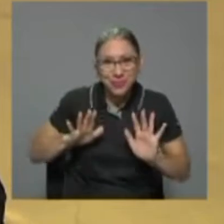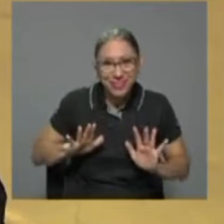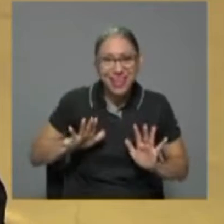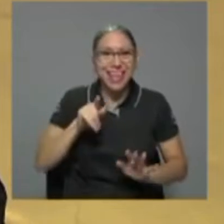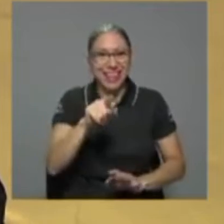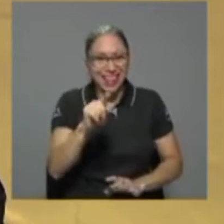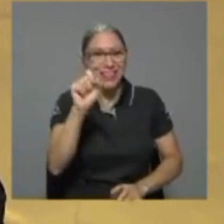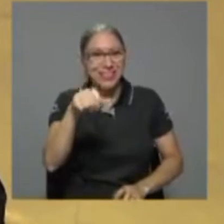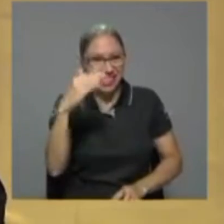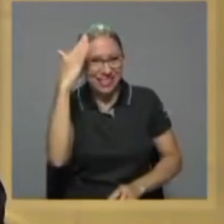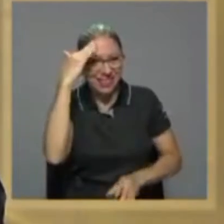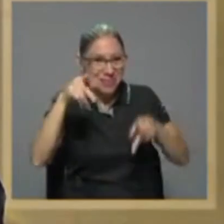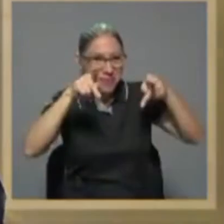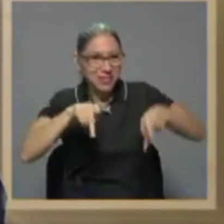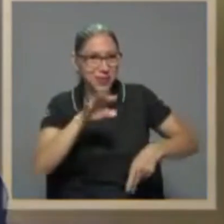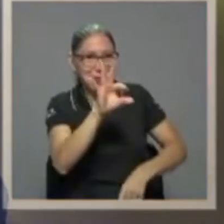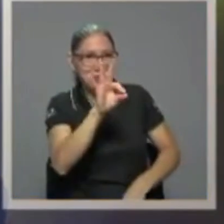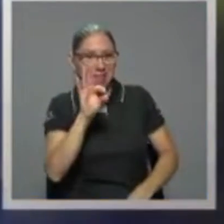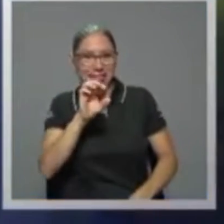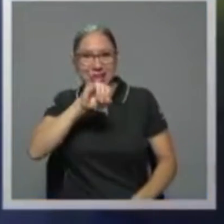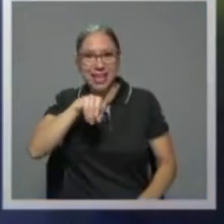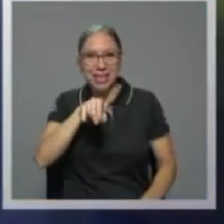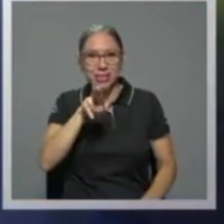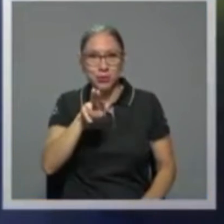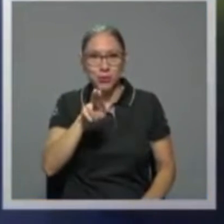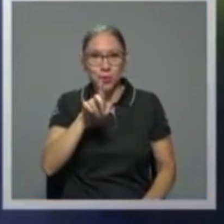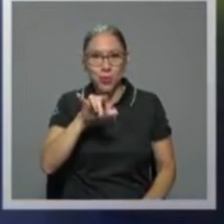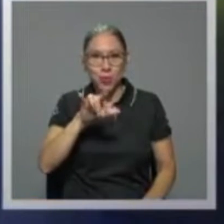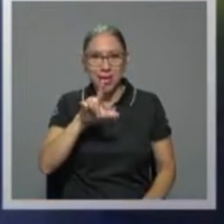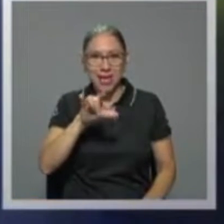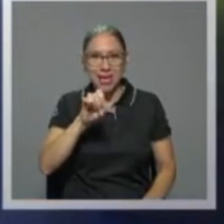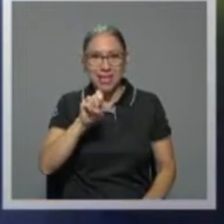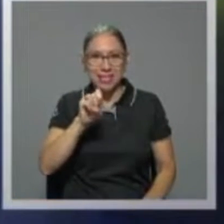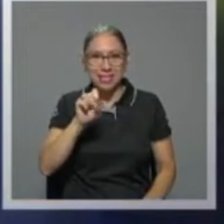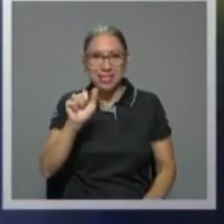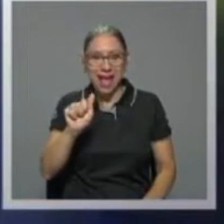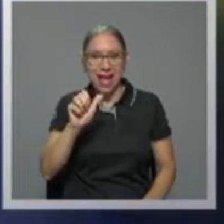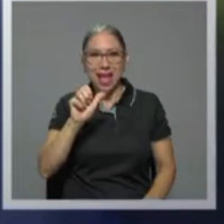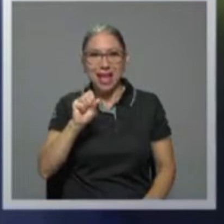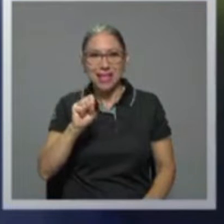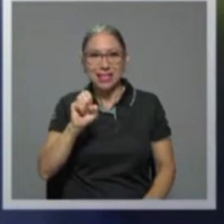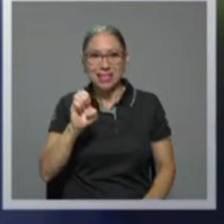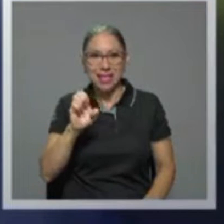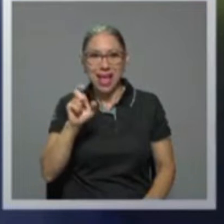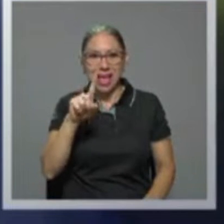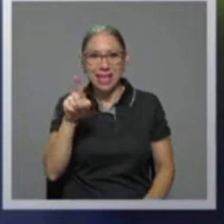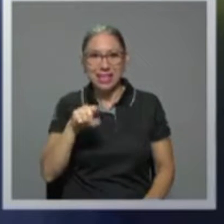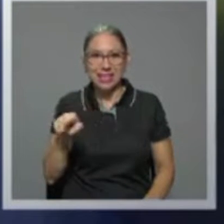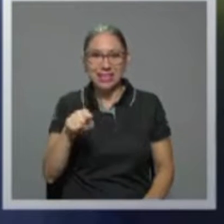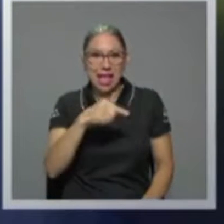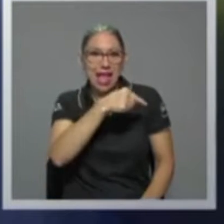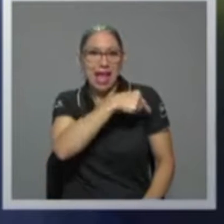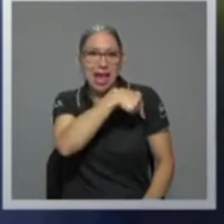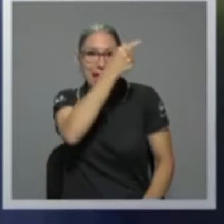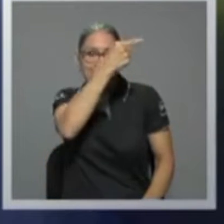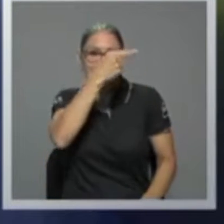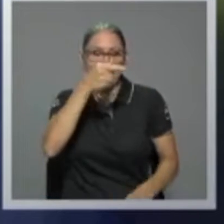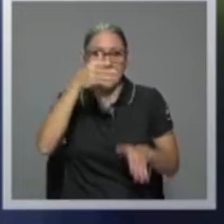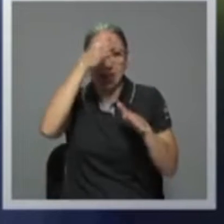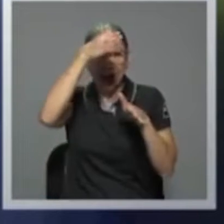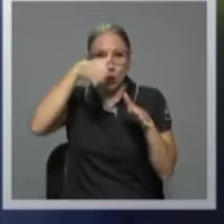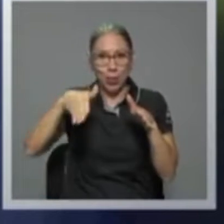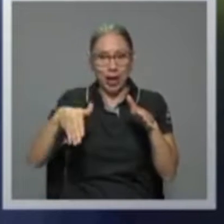invitada, doña Yulisa Sáenz, la gerente de la Contraloría General de la